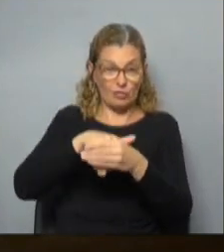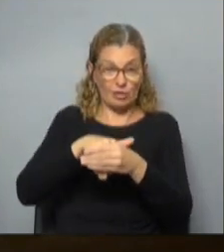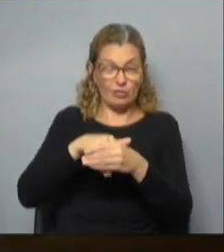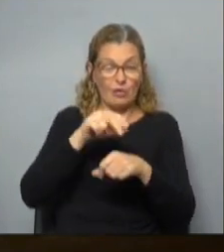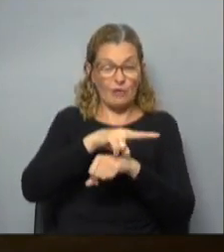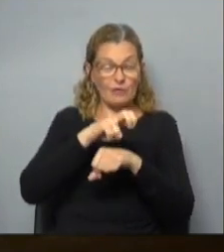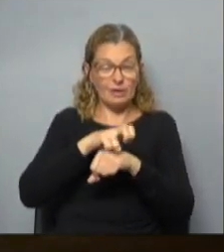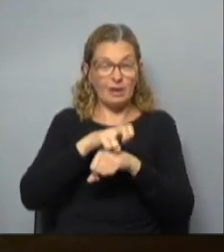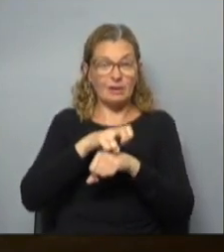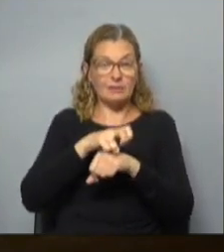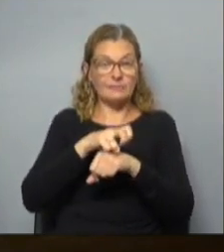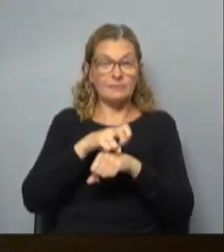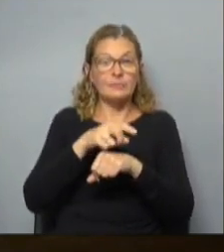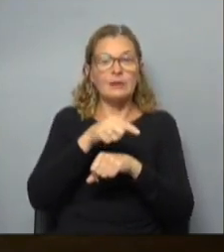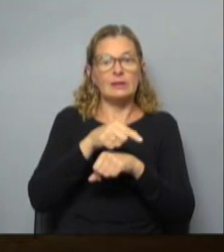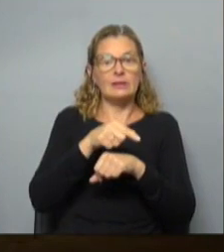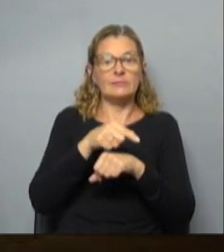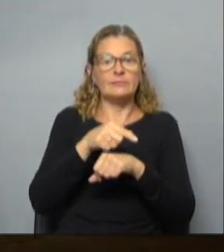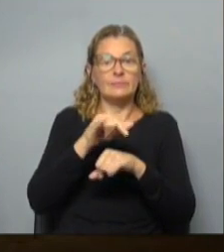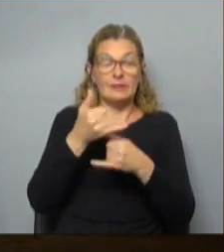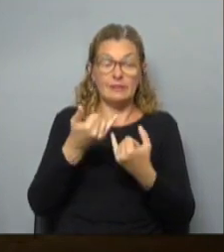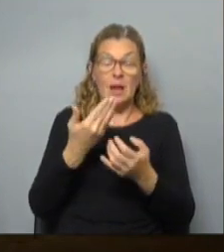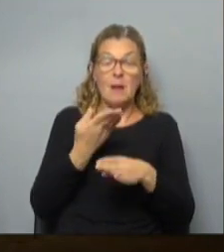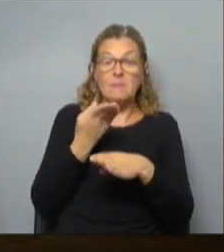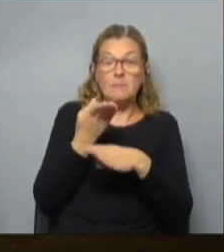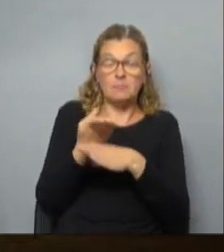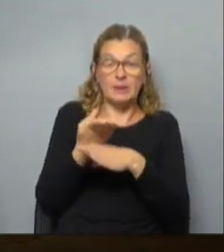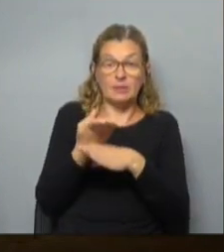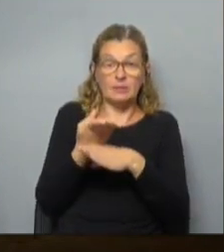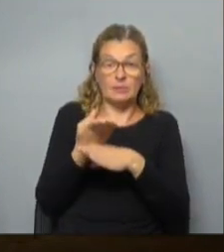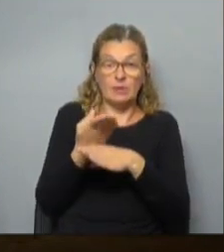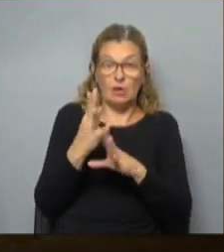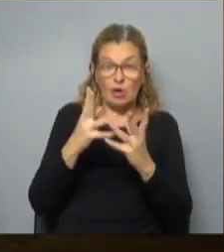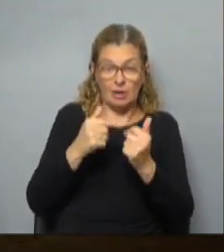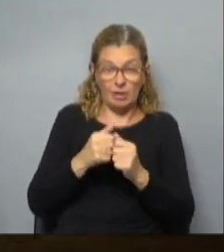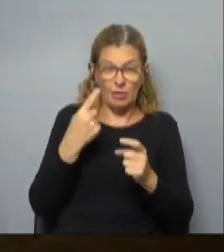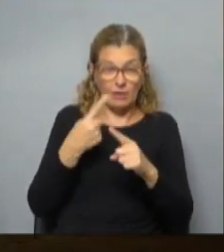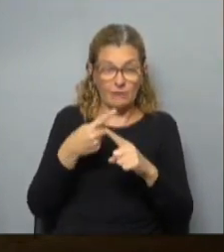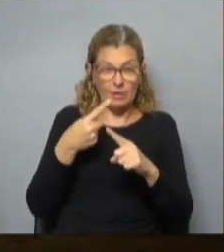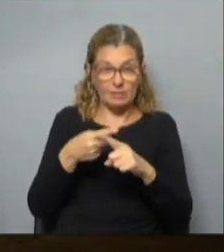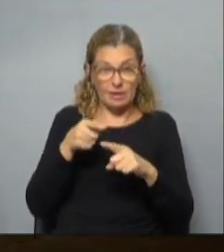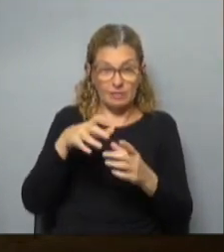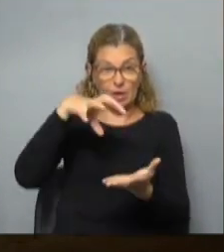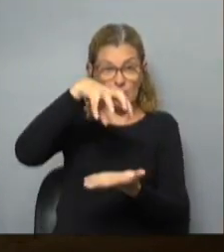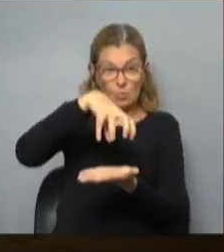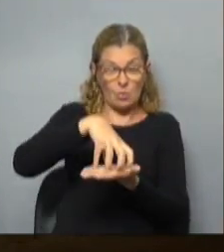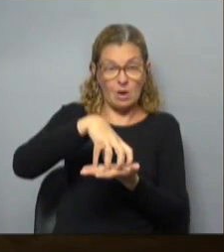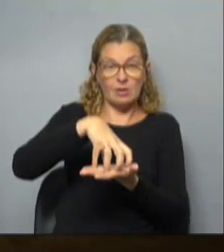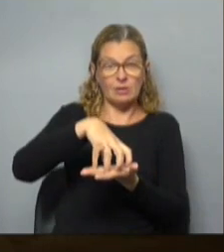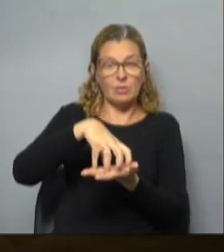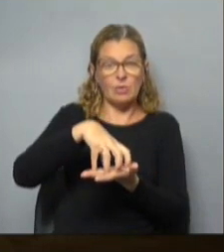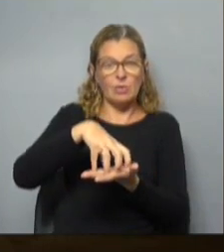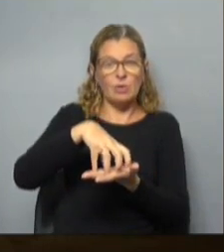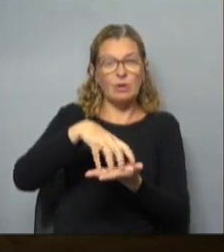fiscal del caso el fiscal adjunto ya solicitó a los organizadores y ahí a este lugar a esta chacra que